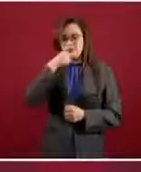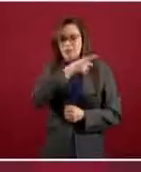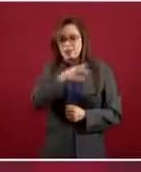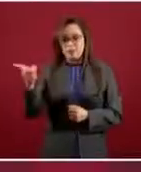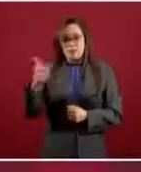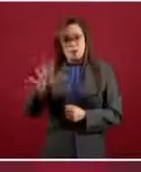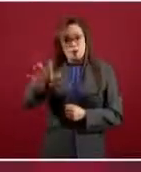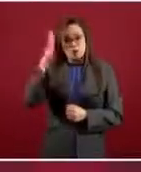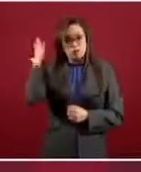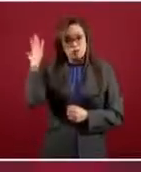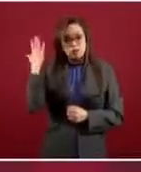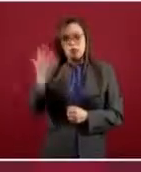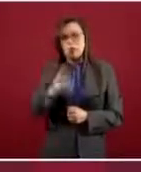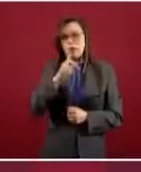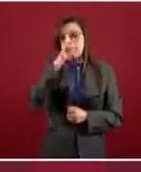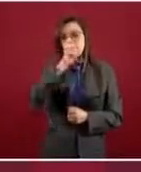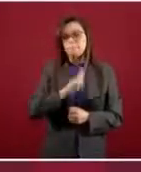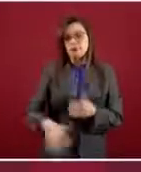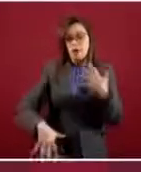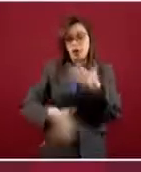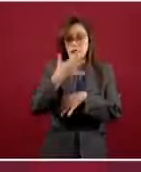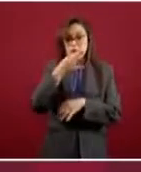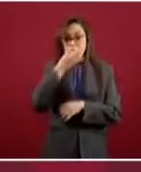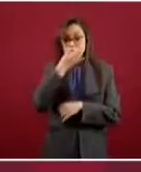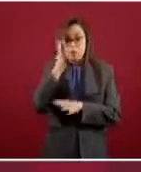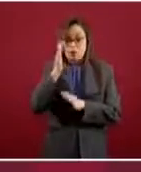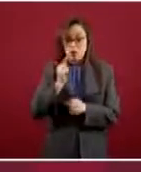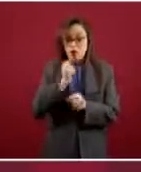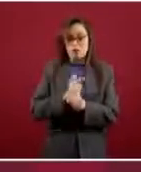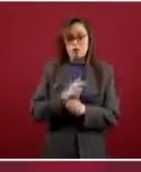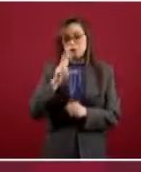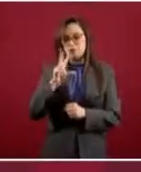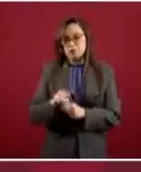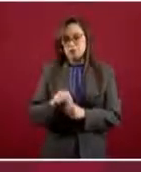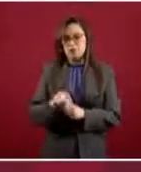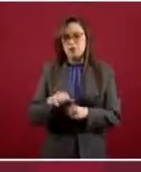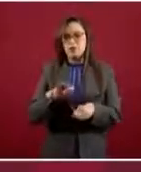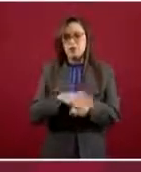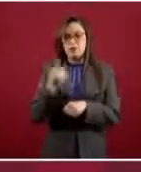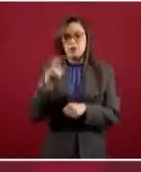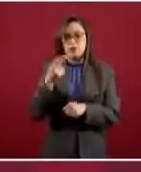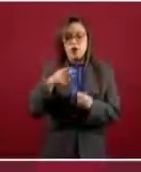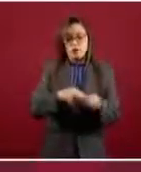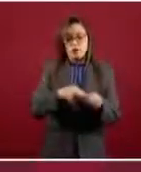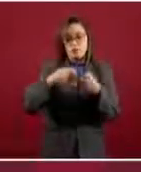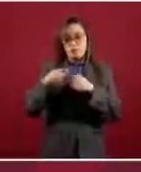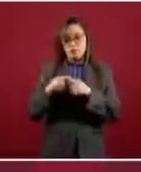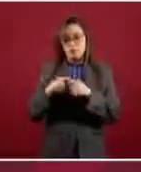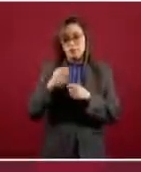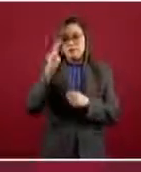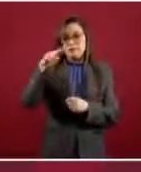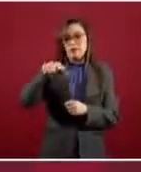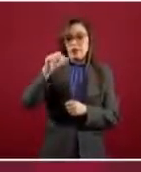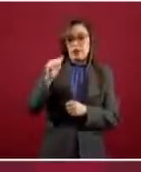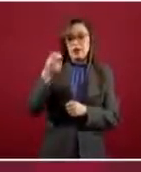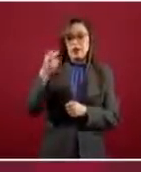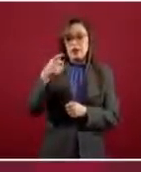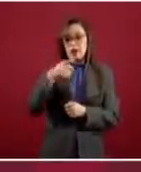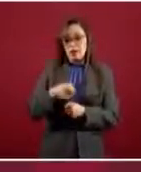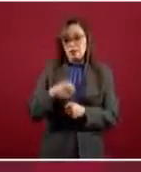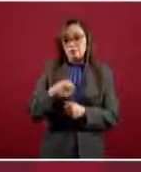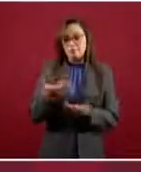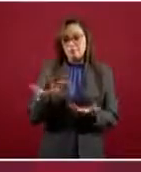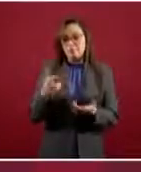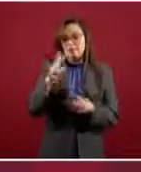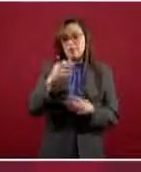15 minutos, porque el factor limitante principal es la extracción del RNA y eso tiene un procesamiento que es como cerca